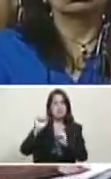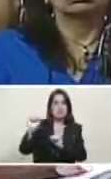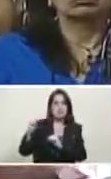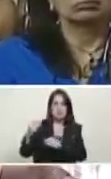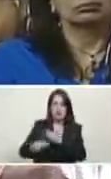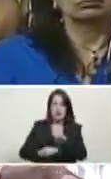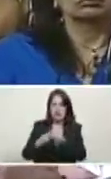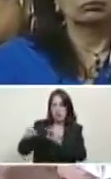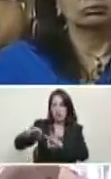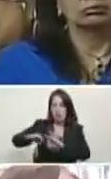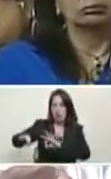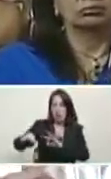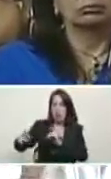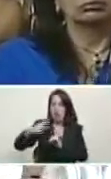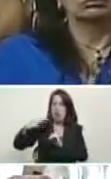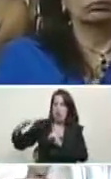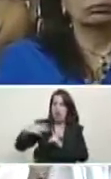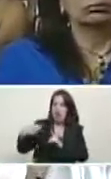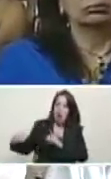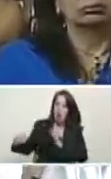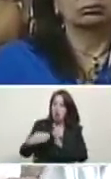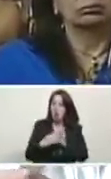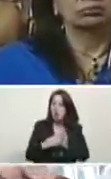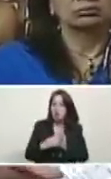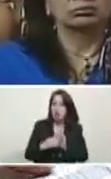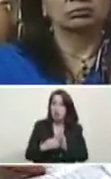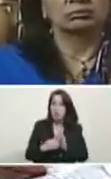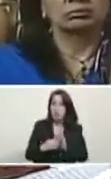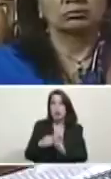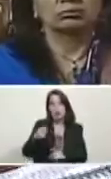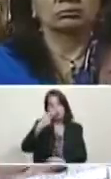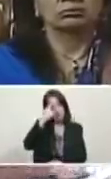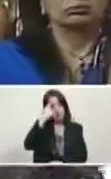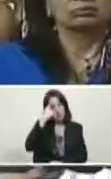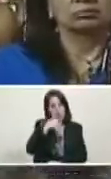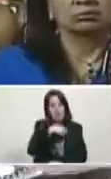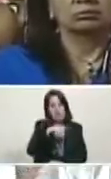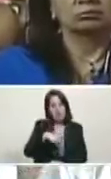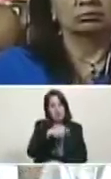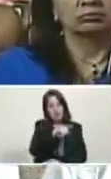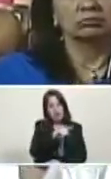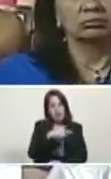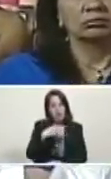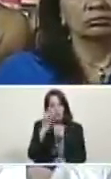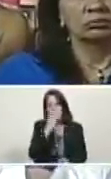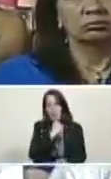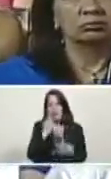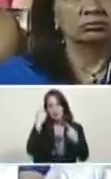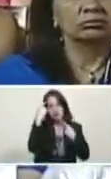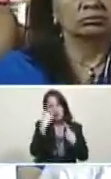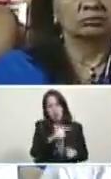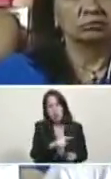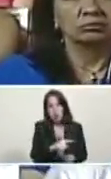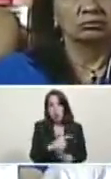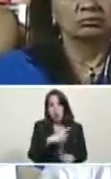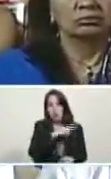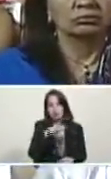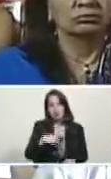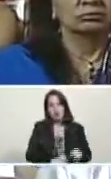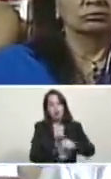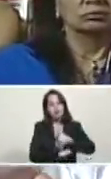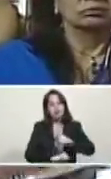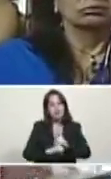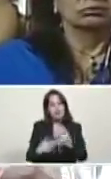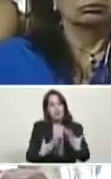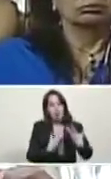sepan que no están solos compañeros y compañeras venezolanos en especial compañero presidente si pues